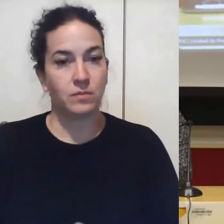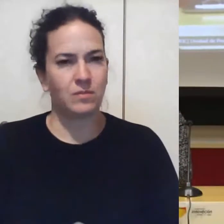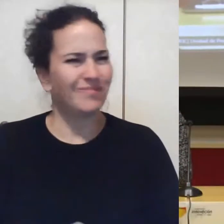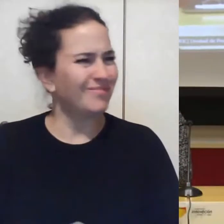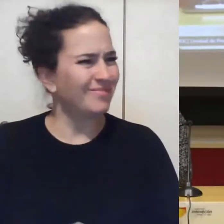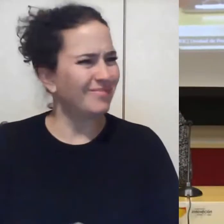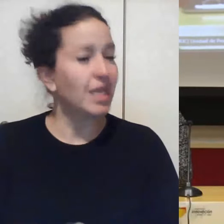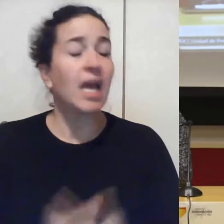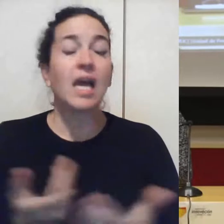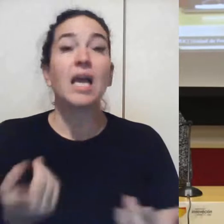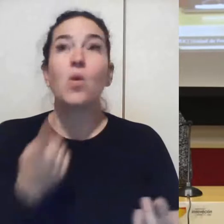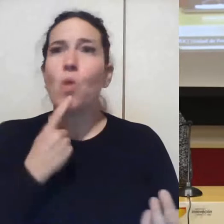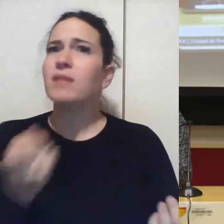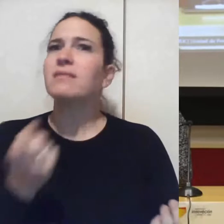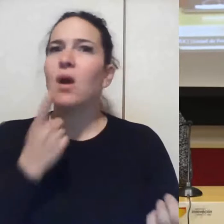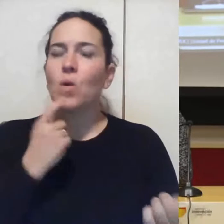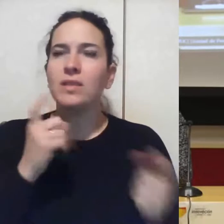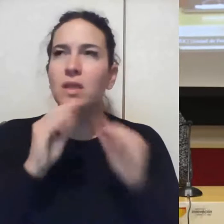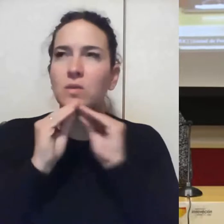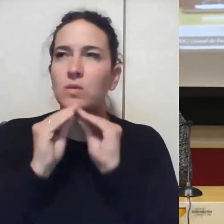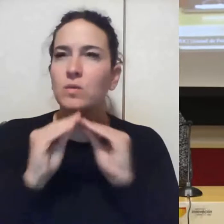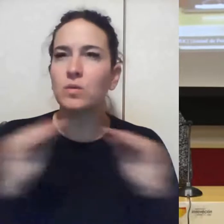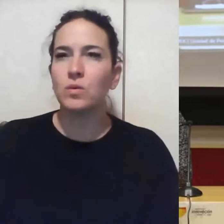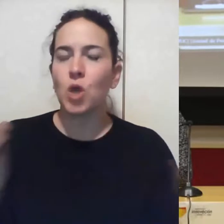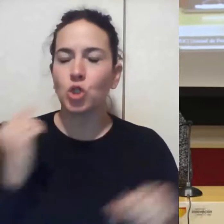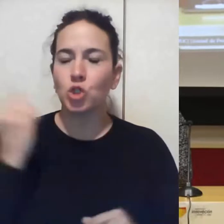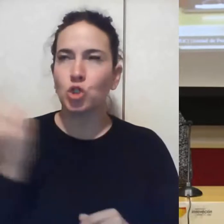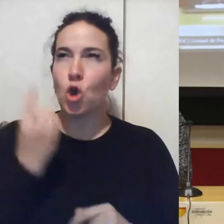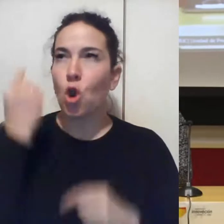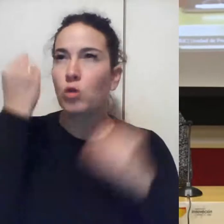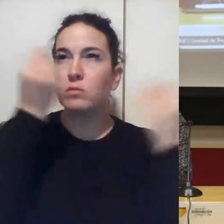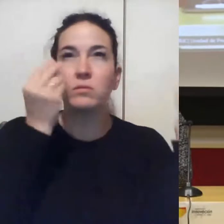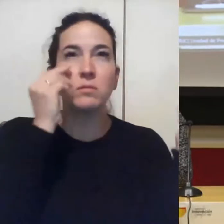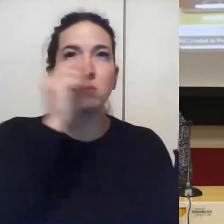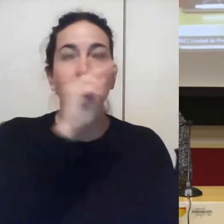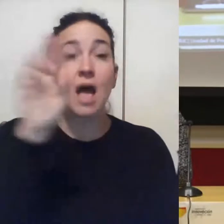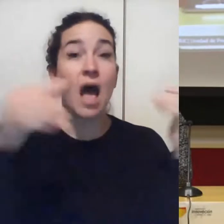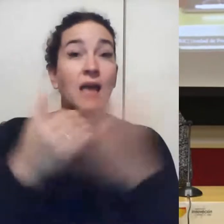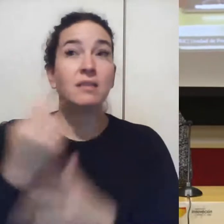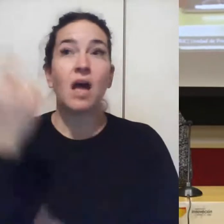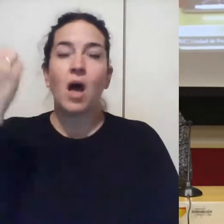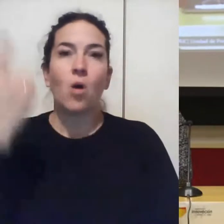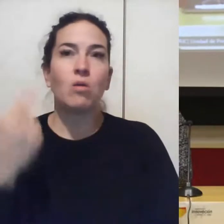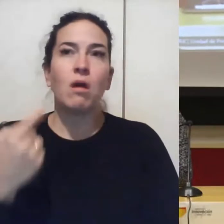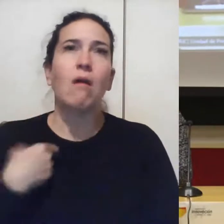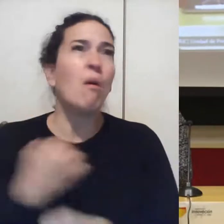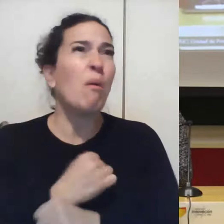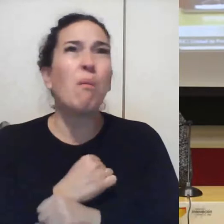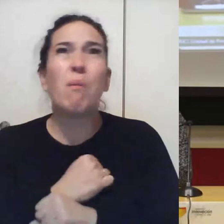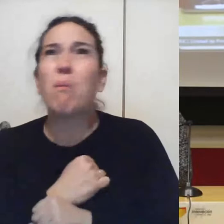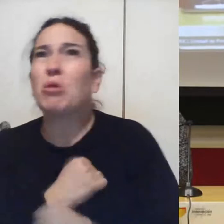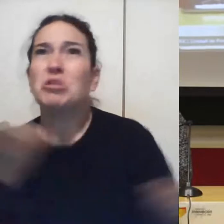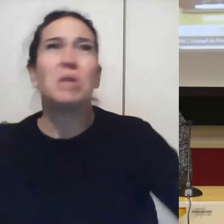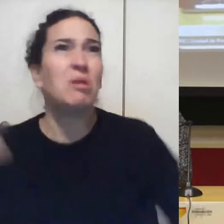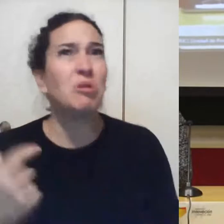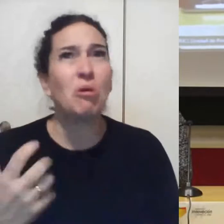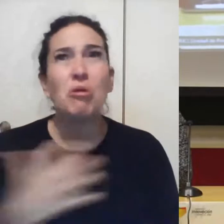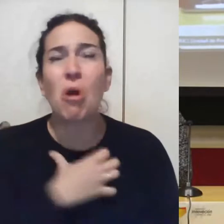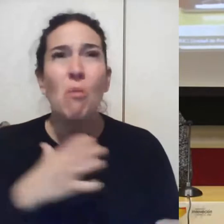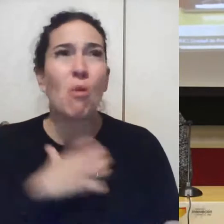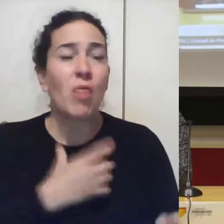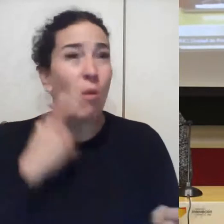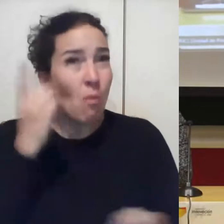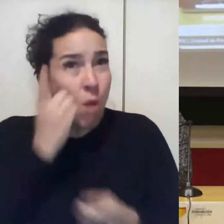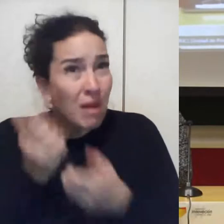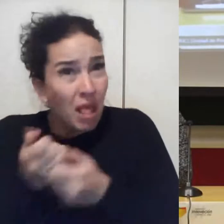Les costaba estar en silencio, solos. Una me dijo, profe, es lo más difícil que me han pedido en mi vida, no puedo usar el móvil. Digo,